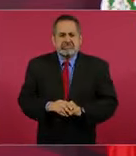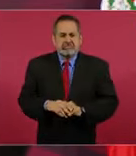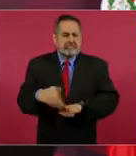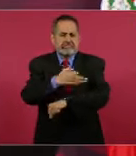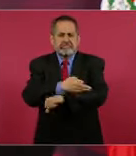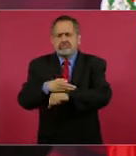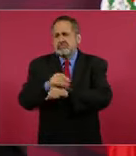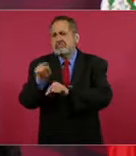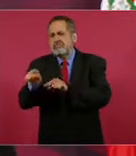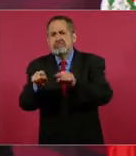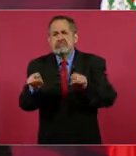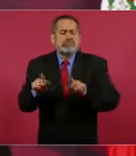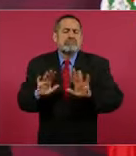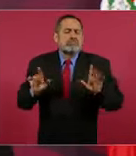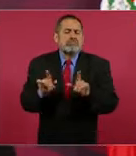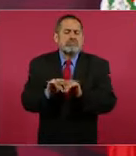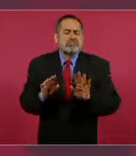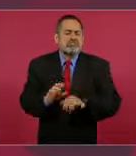familiares.